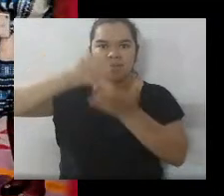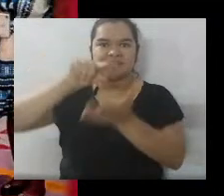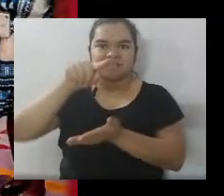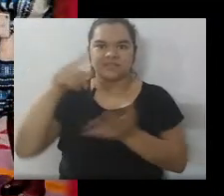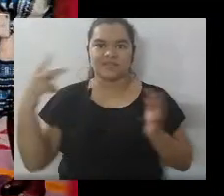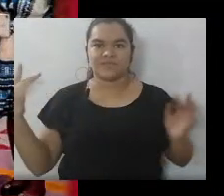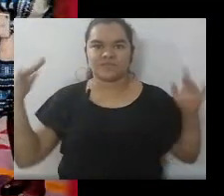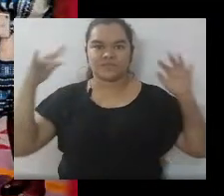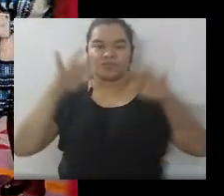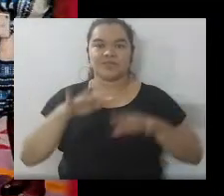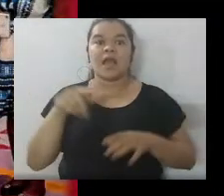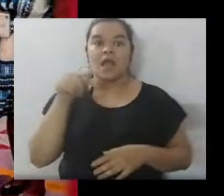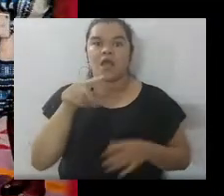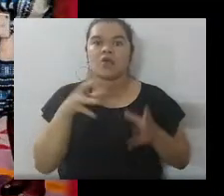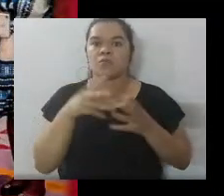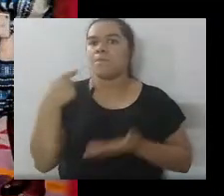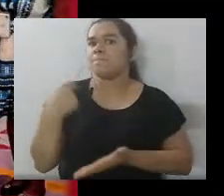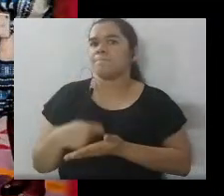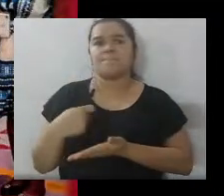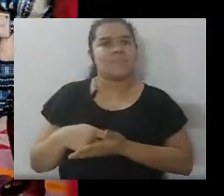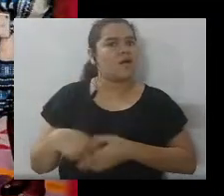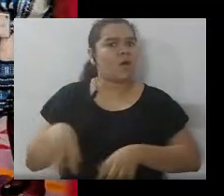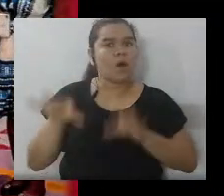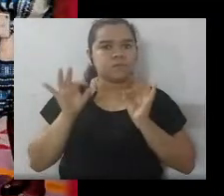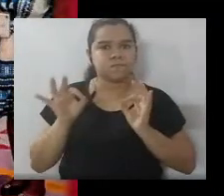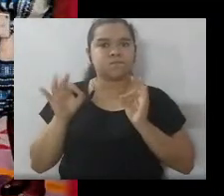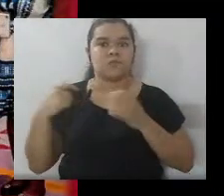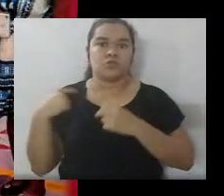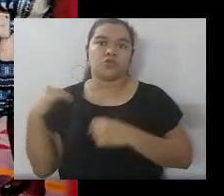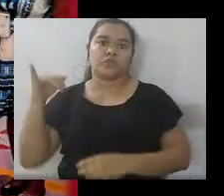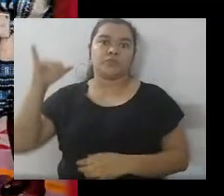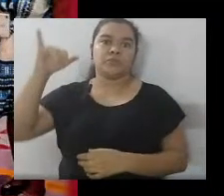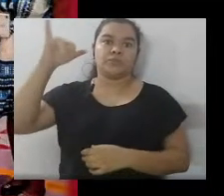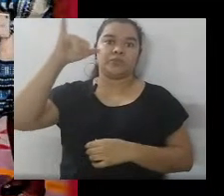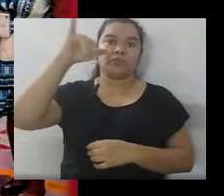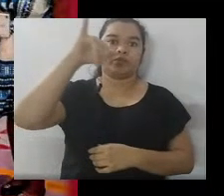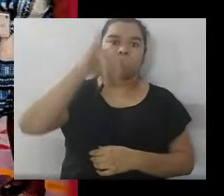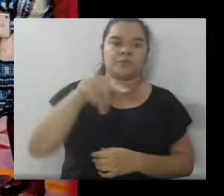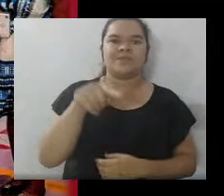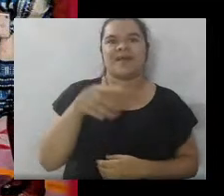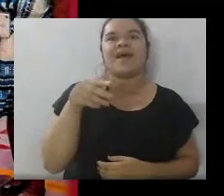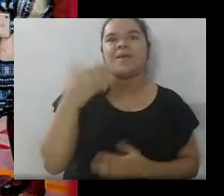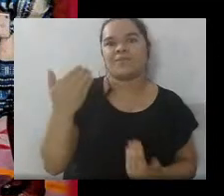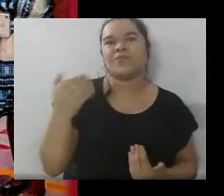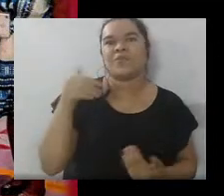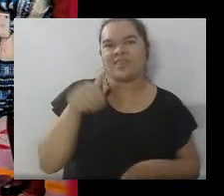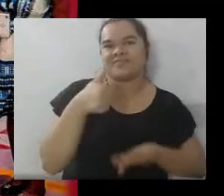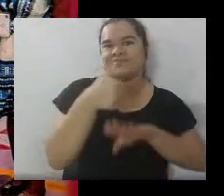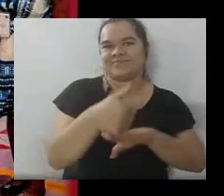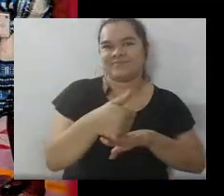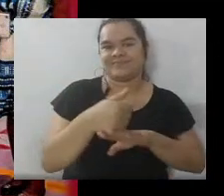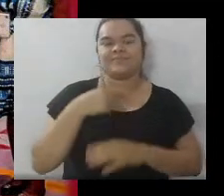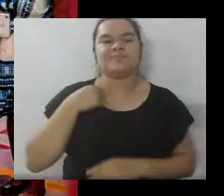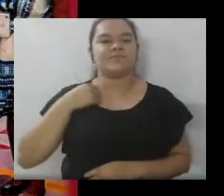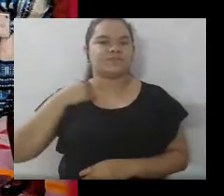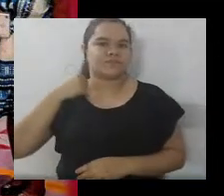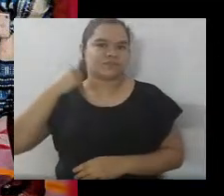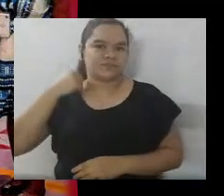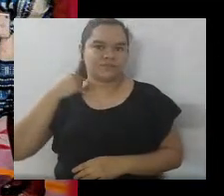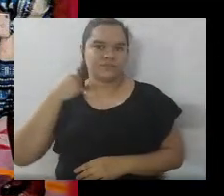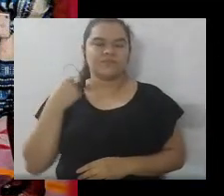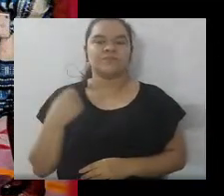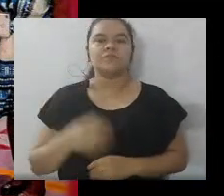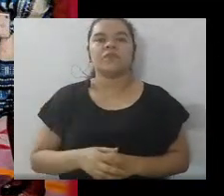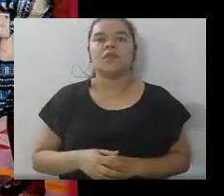Internacional pagó todos los gastos para el traslado y pude participar de este evento. A nivel nacional hay un